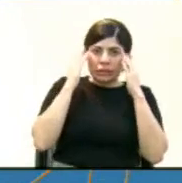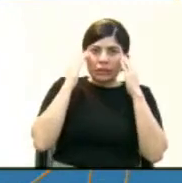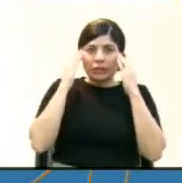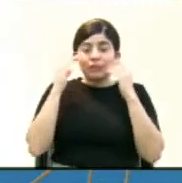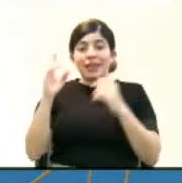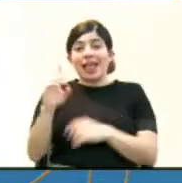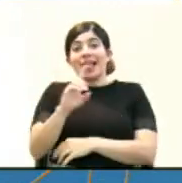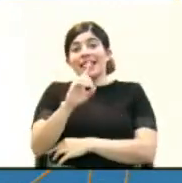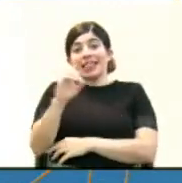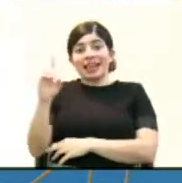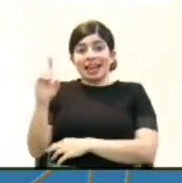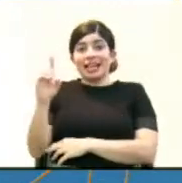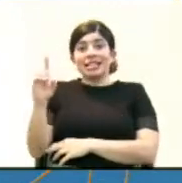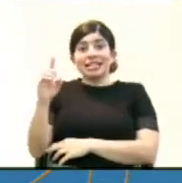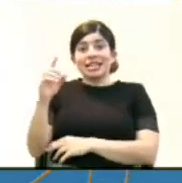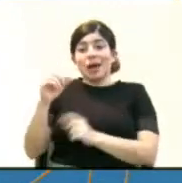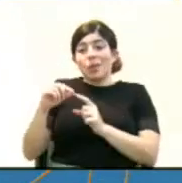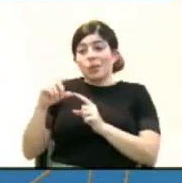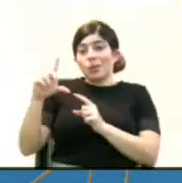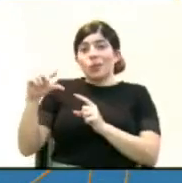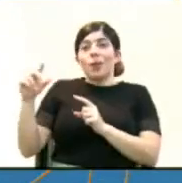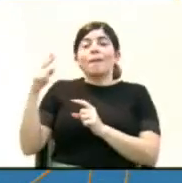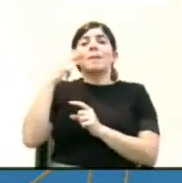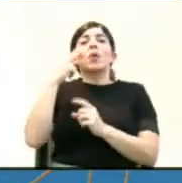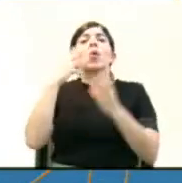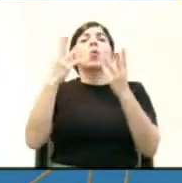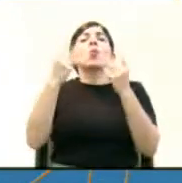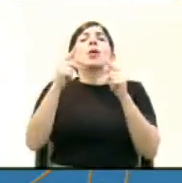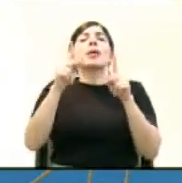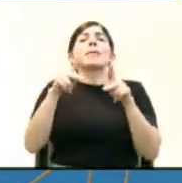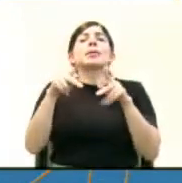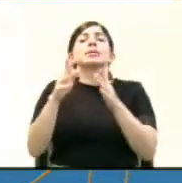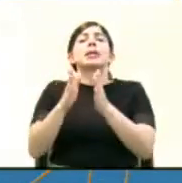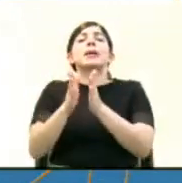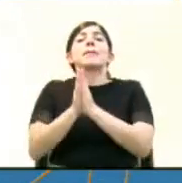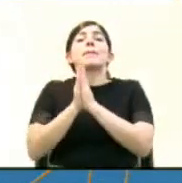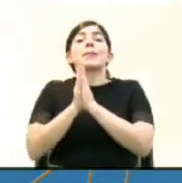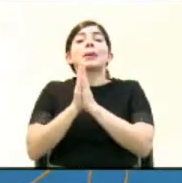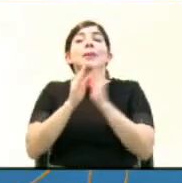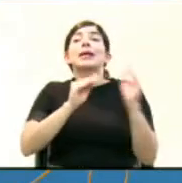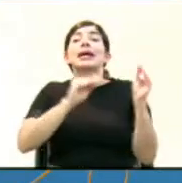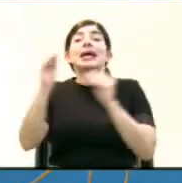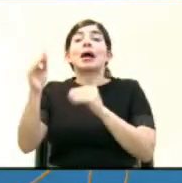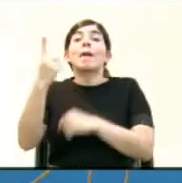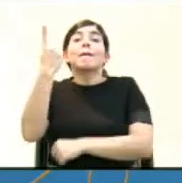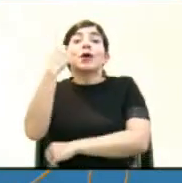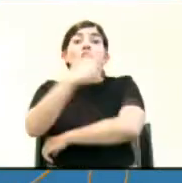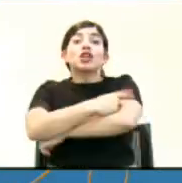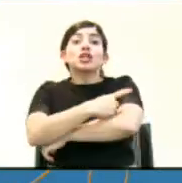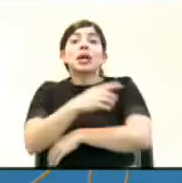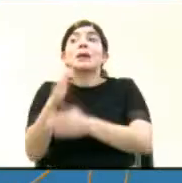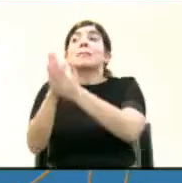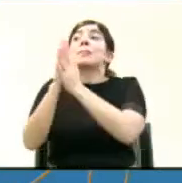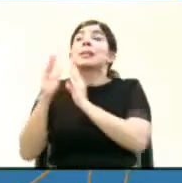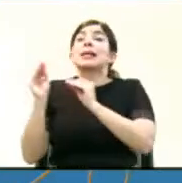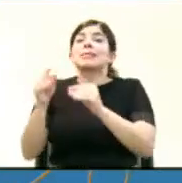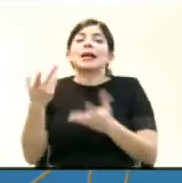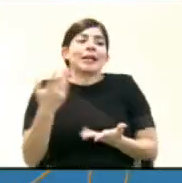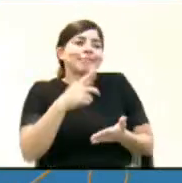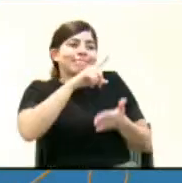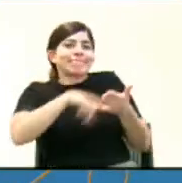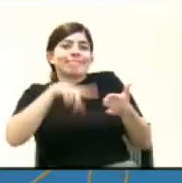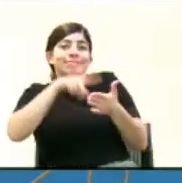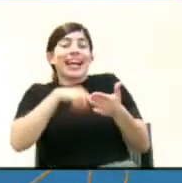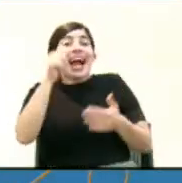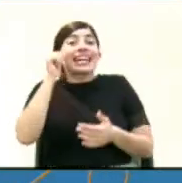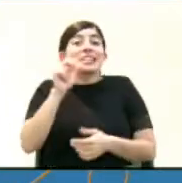en esas barras, vemos las solicitudes de traslados que fueron declinadas por día, donde el día de ayer